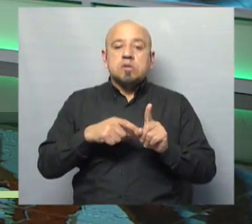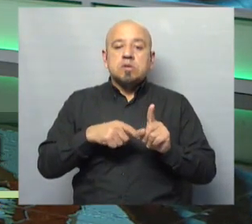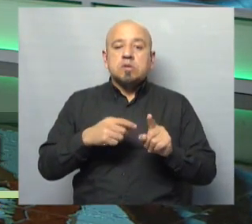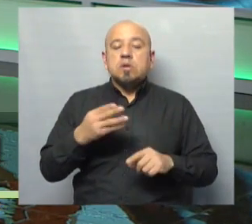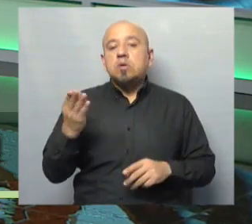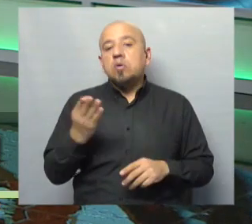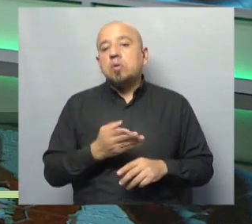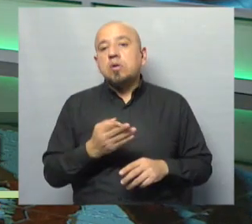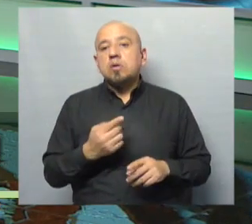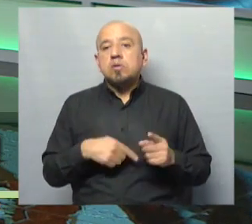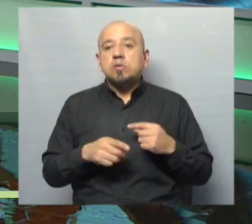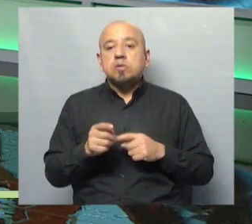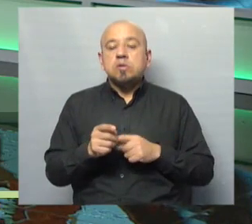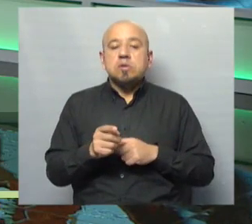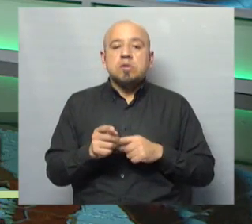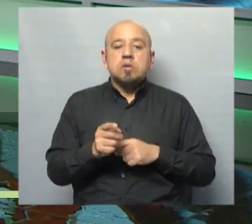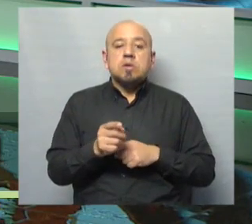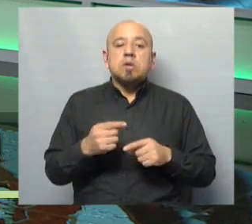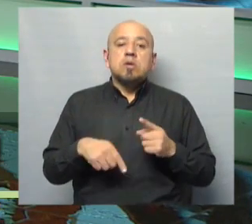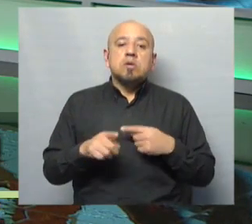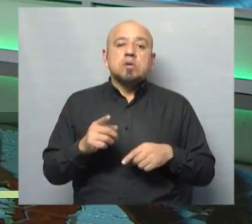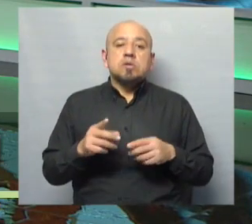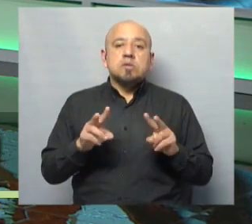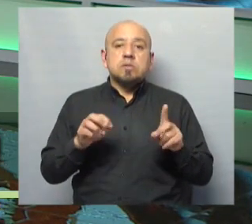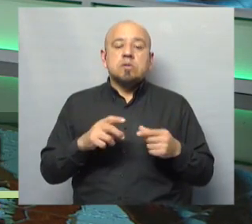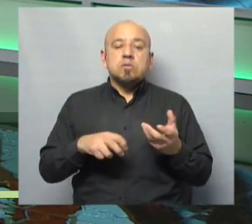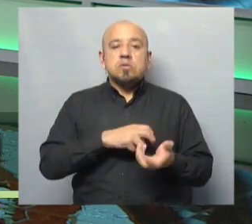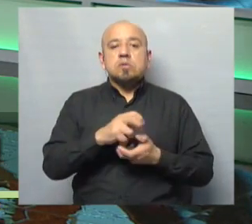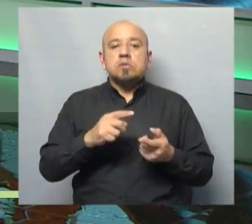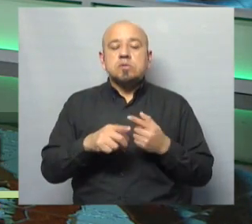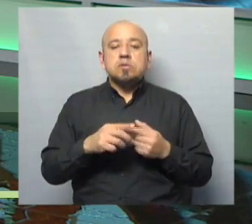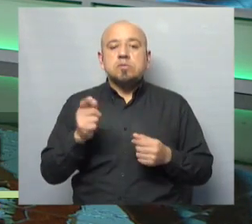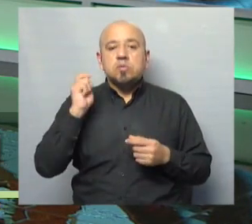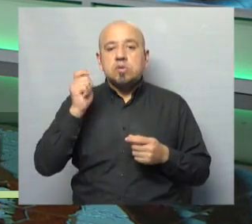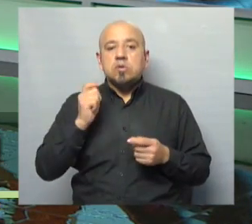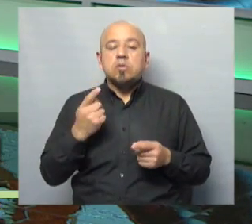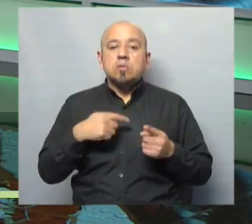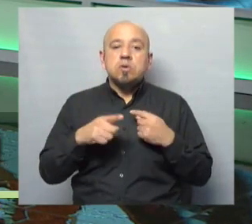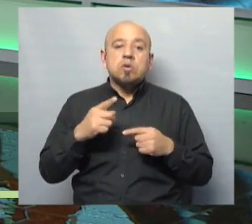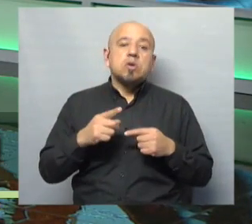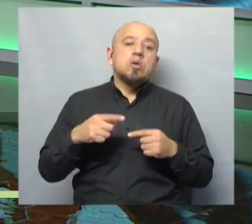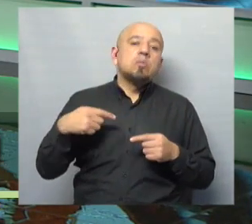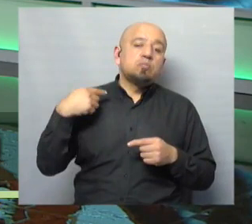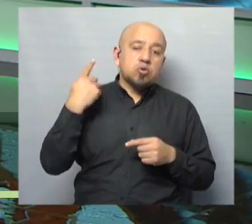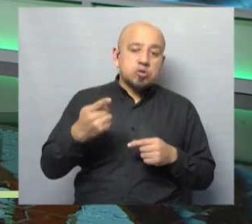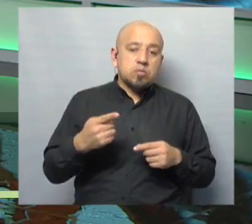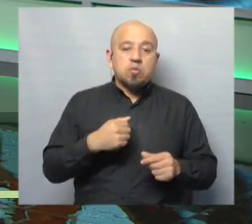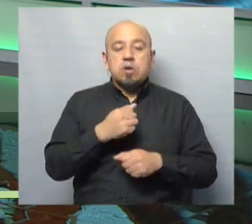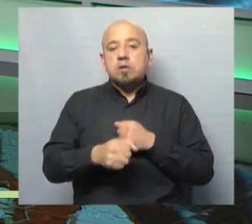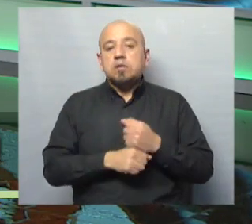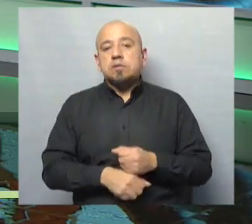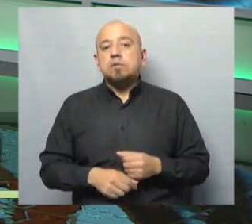de alguna forma amortiguar efectos de conflictividad laboral sobre todo en el sector público pero el año que viene empieza